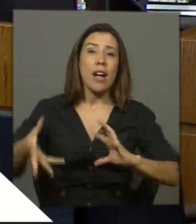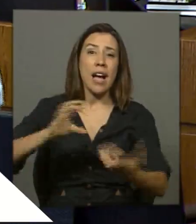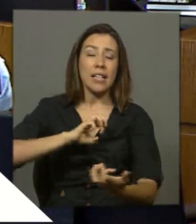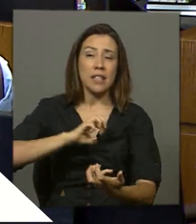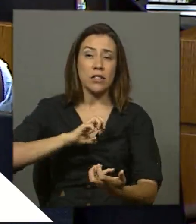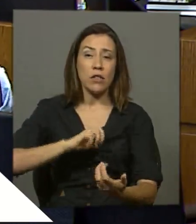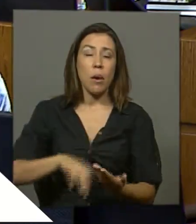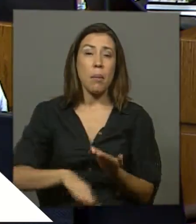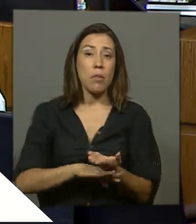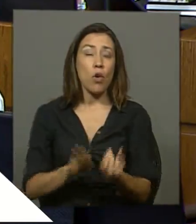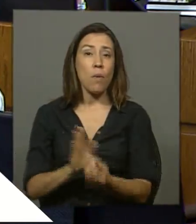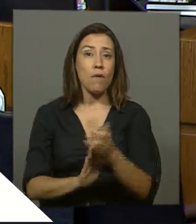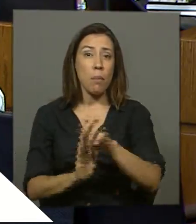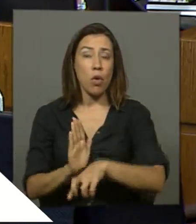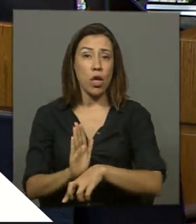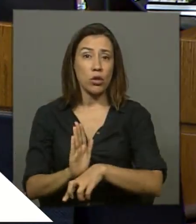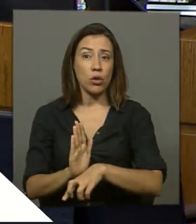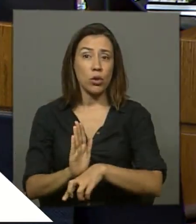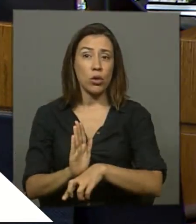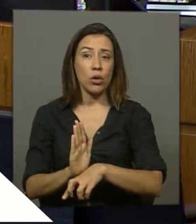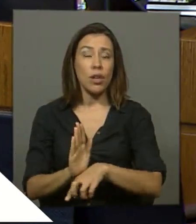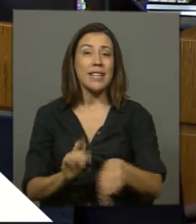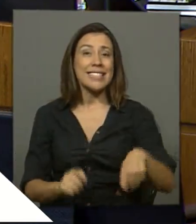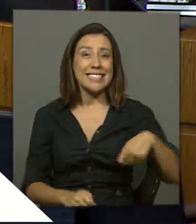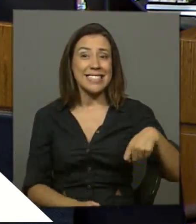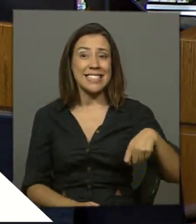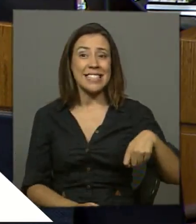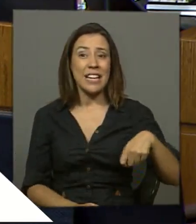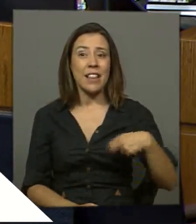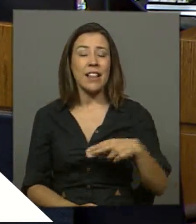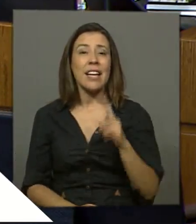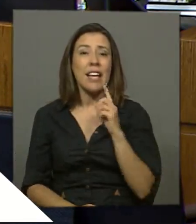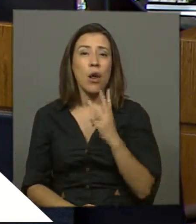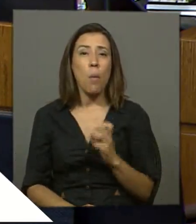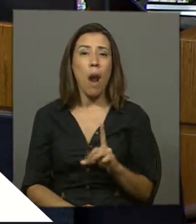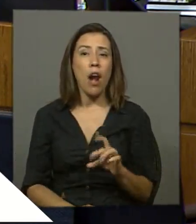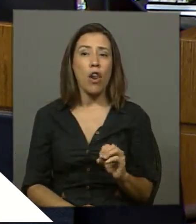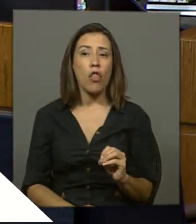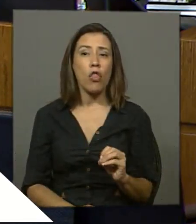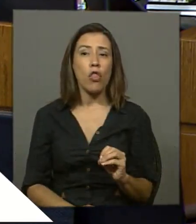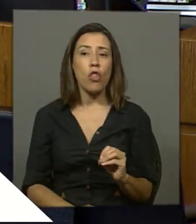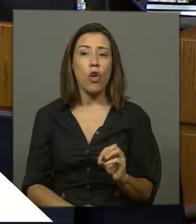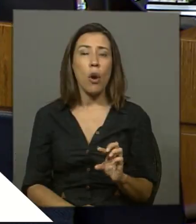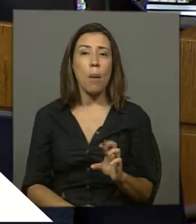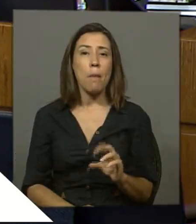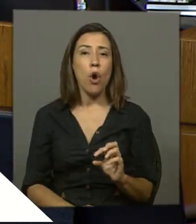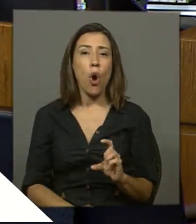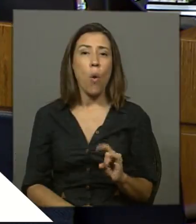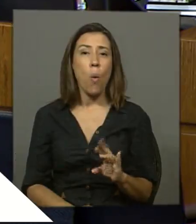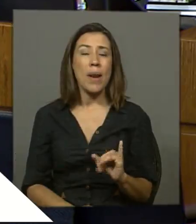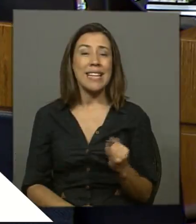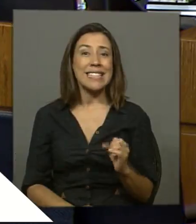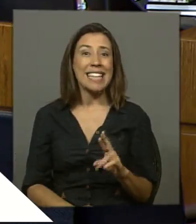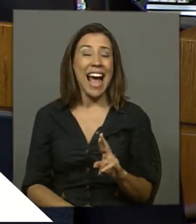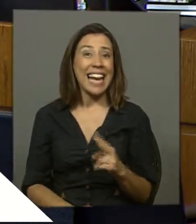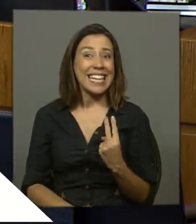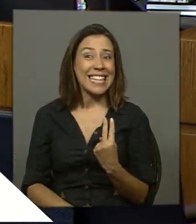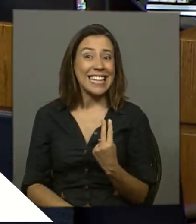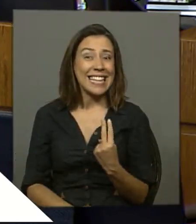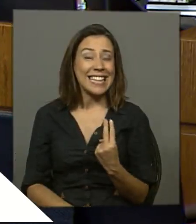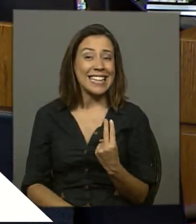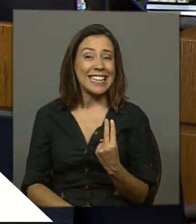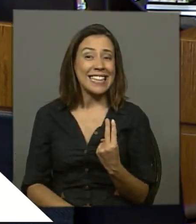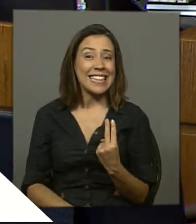y pidió un nuevo proyecto este senador es waldo Procura es un